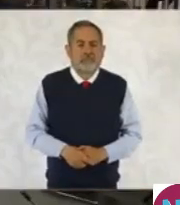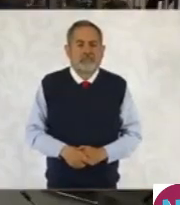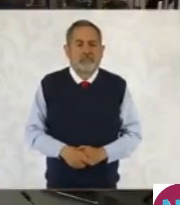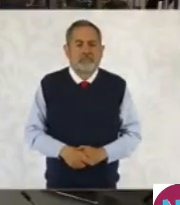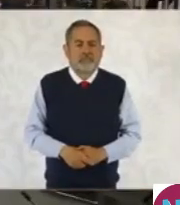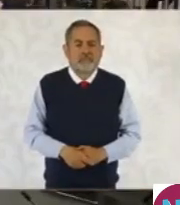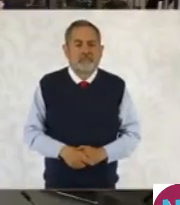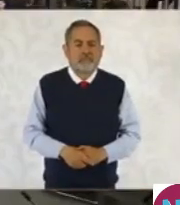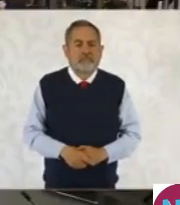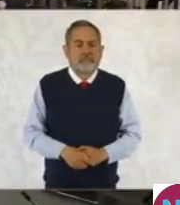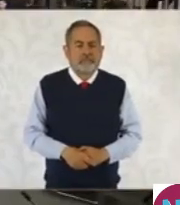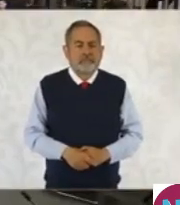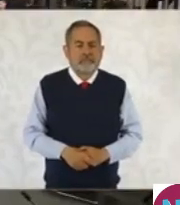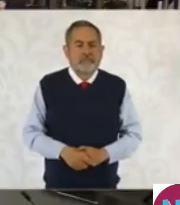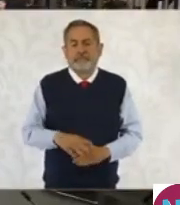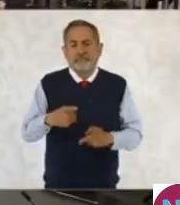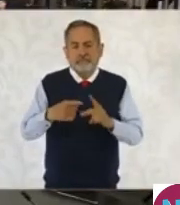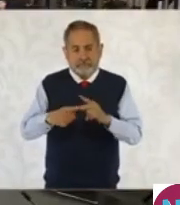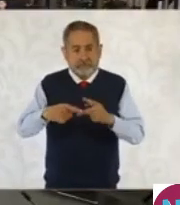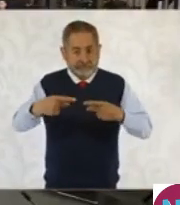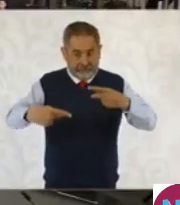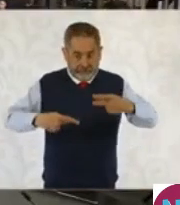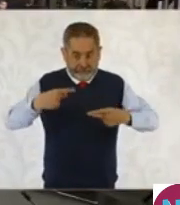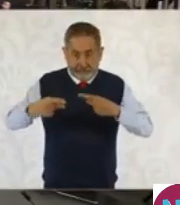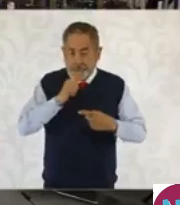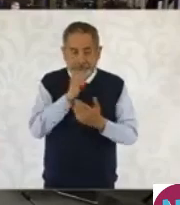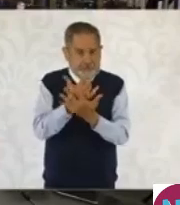Bueno, antes de pasar a las preguntas,